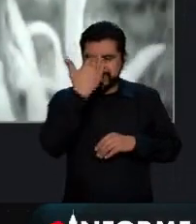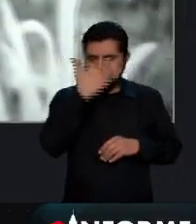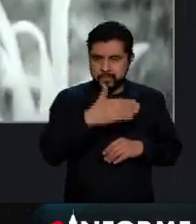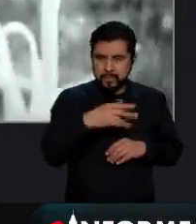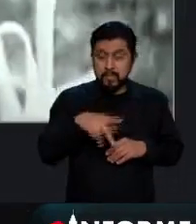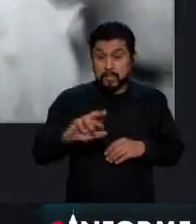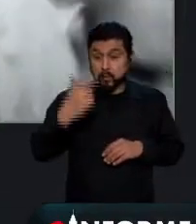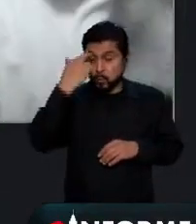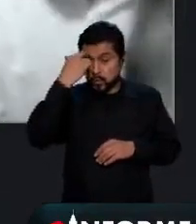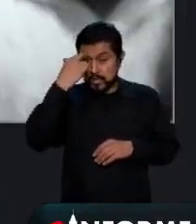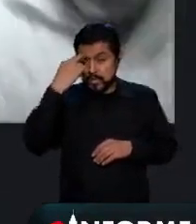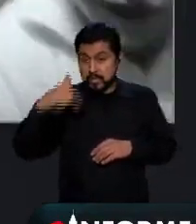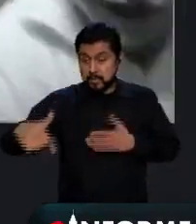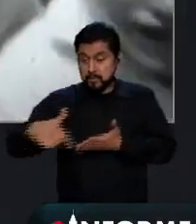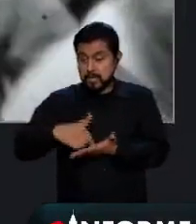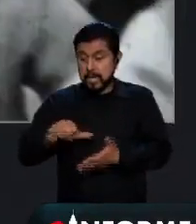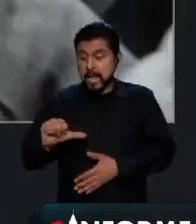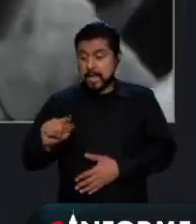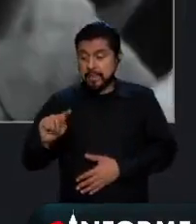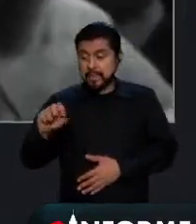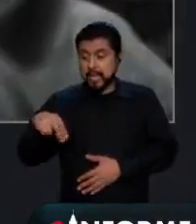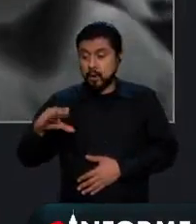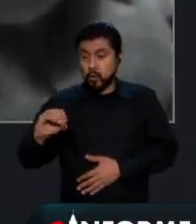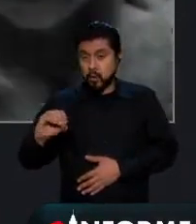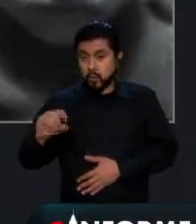a Tenco, fue un momento muy duro cuando